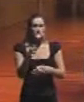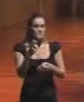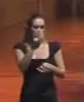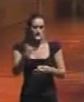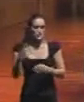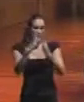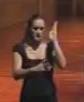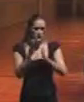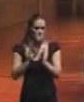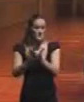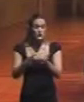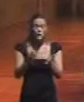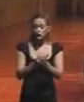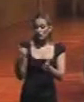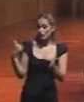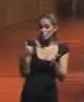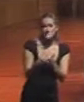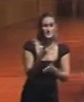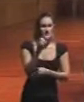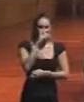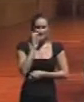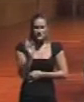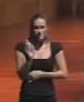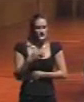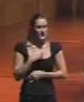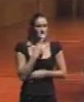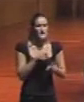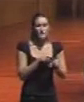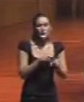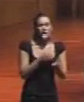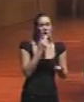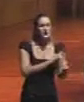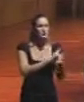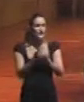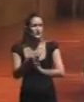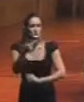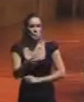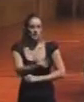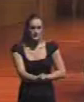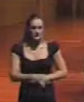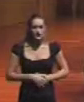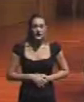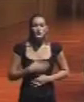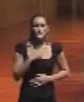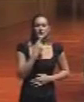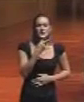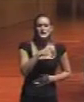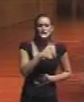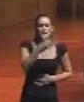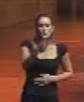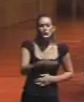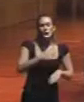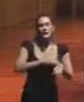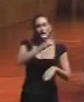Y todo ello en tan solo 20 años, que no es nada como reza el tango de Carlos Gardel, pero que han sido mucho y muy decisivos para